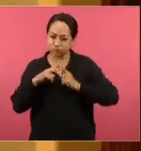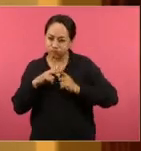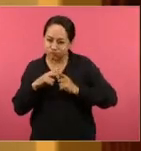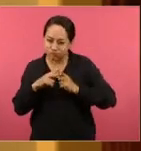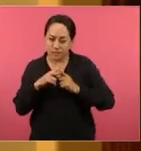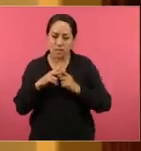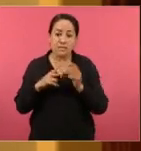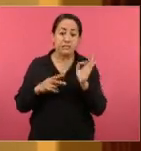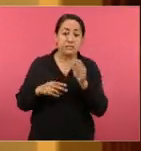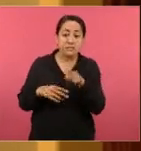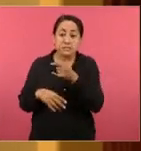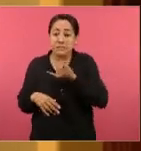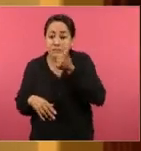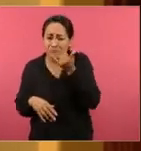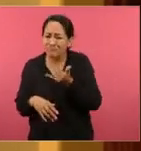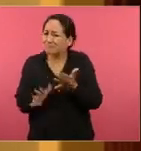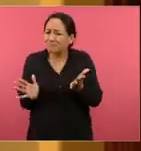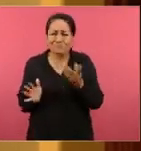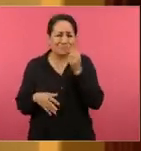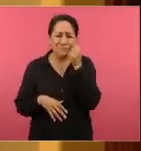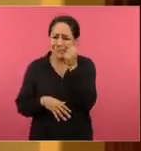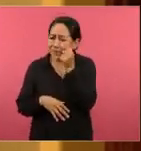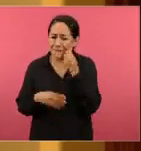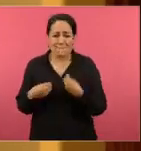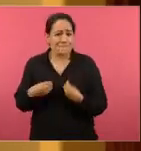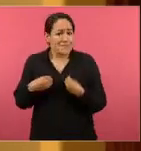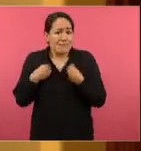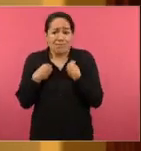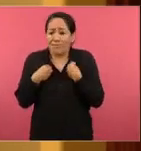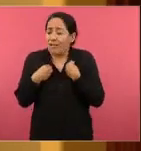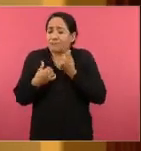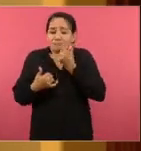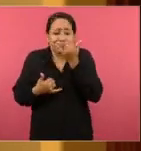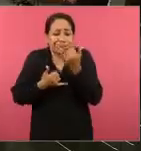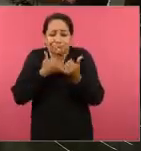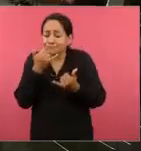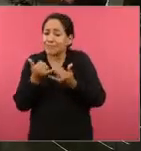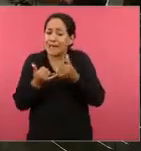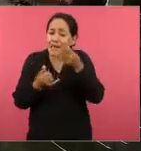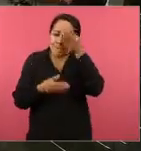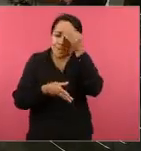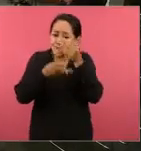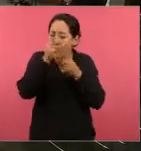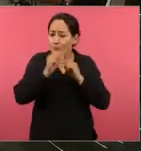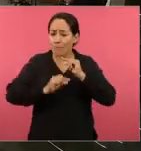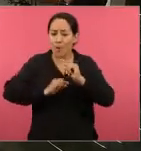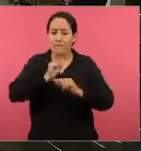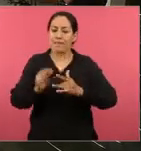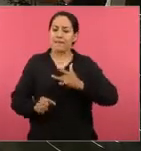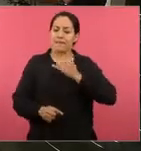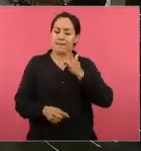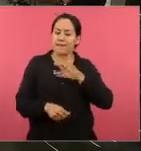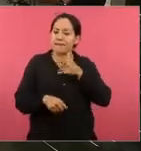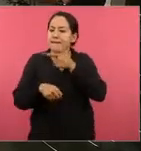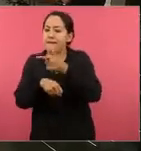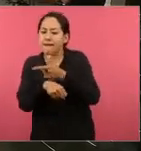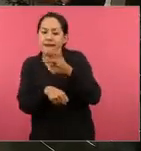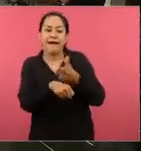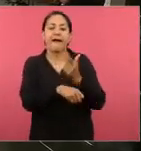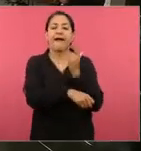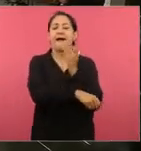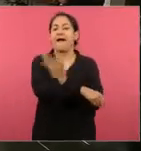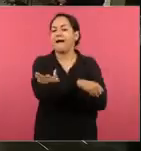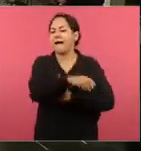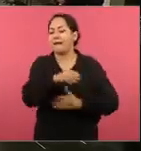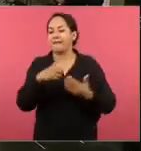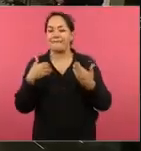de su reflexión y después seguirá avanzando y logrará un conocimiento mucho más profundo. Relaciones sociales igualitarias, que